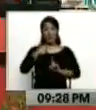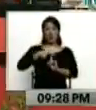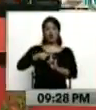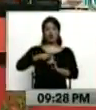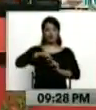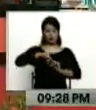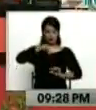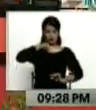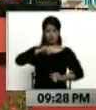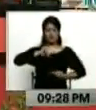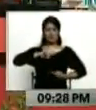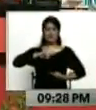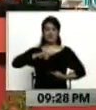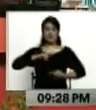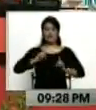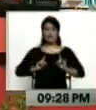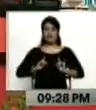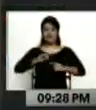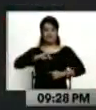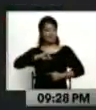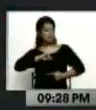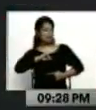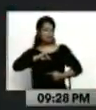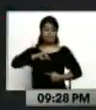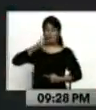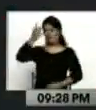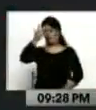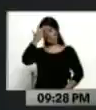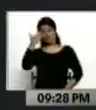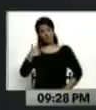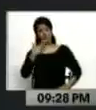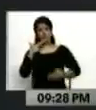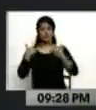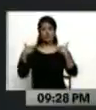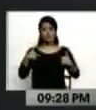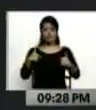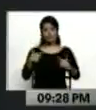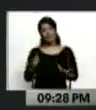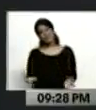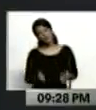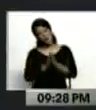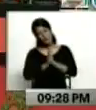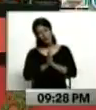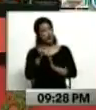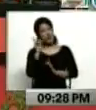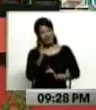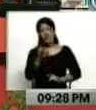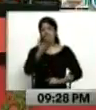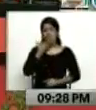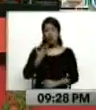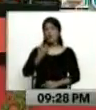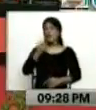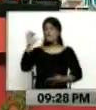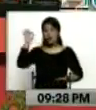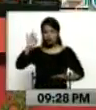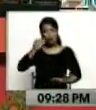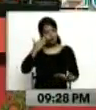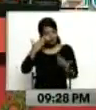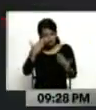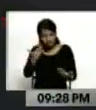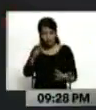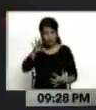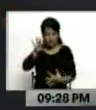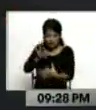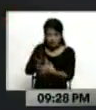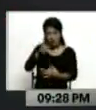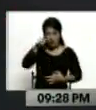buen pastor porque debe oler a ovejas y la oveja es el que sufre el que le duele el que está en la calle